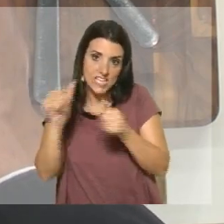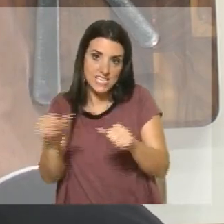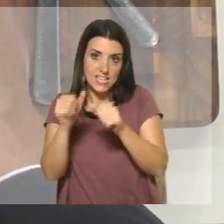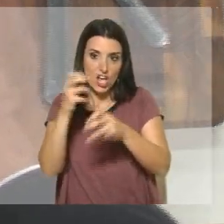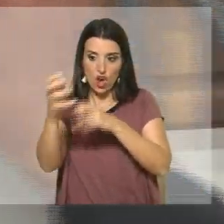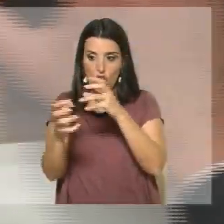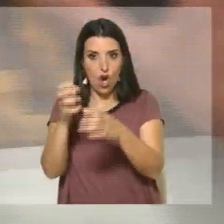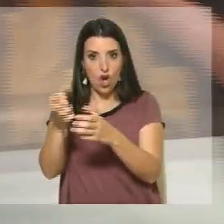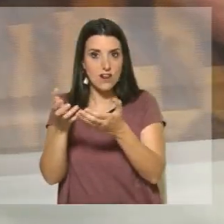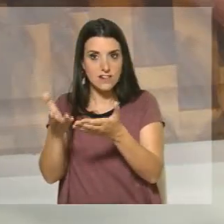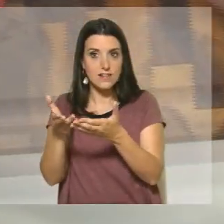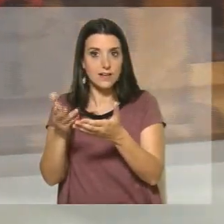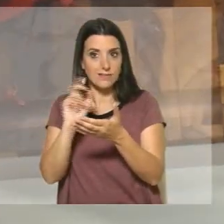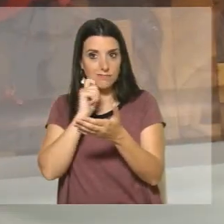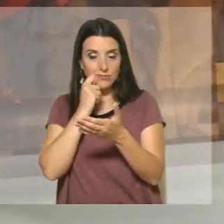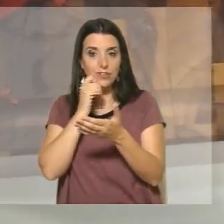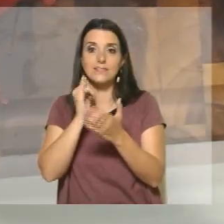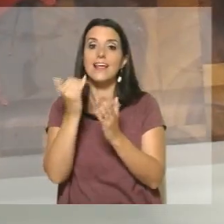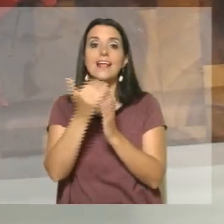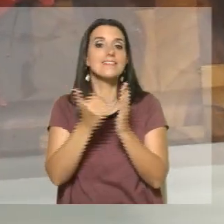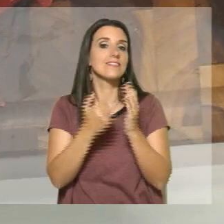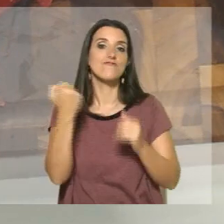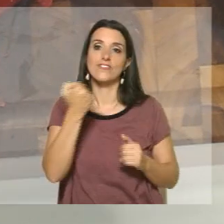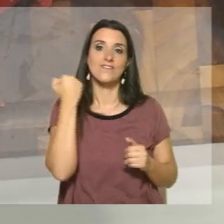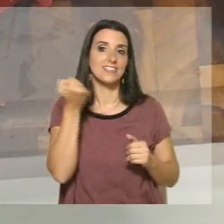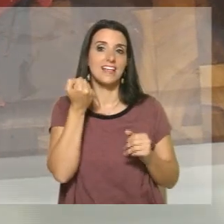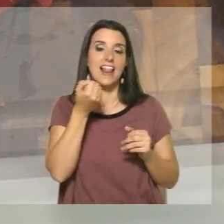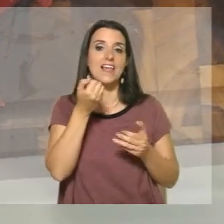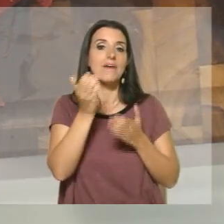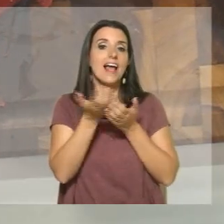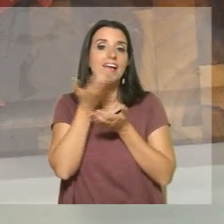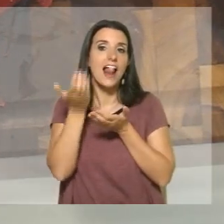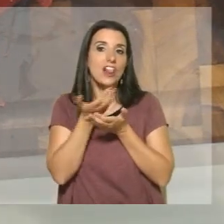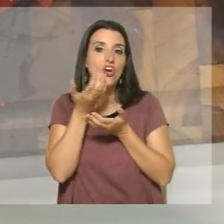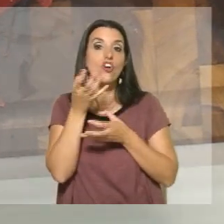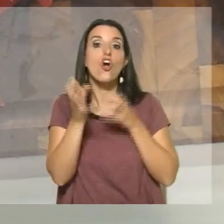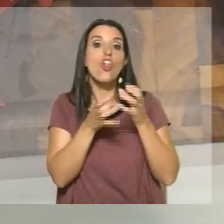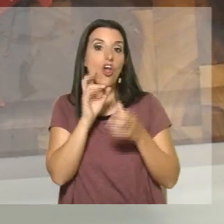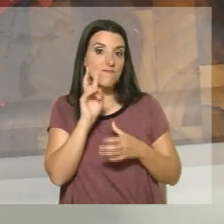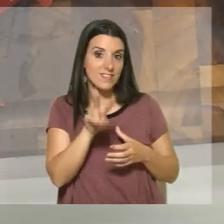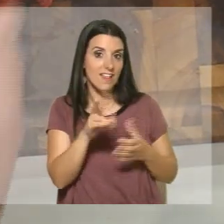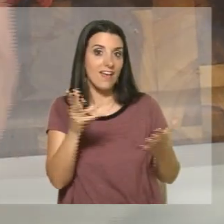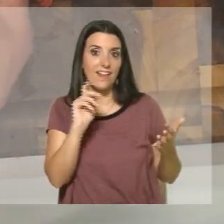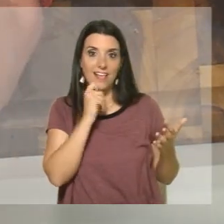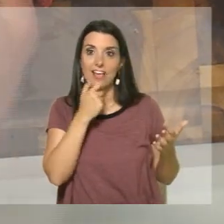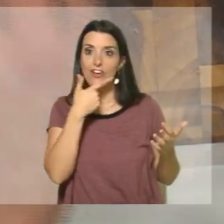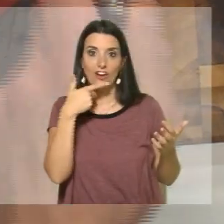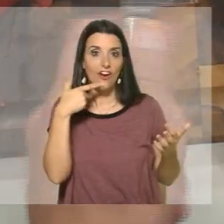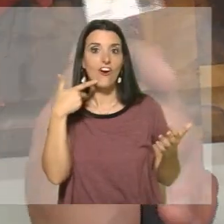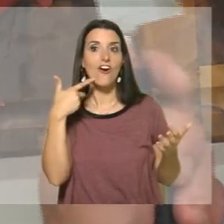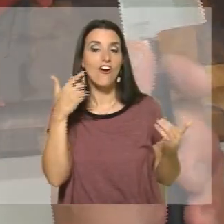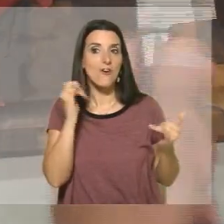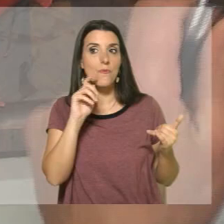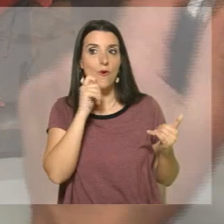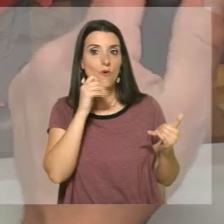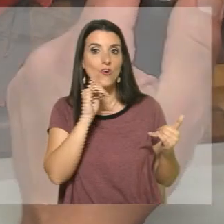de ese caldo? Infaltable en las recetas de Emilio, el caldito. Mirá el color del caldo de pollo. ¡Qué rico! Y después